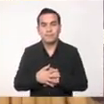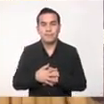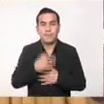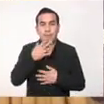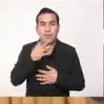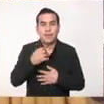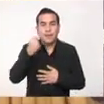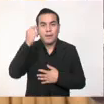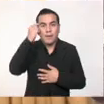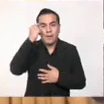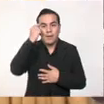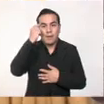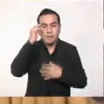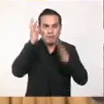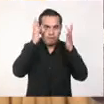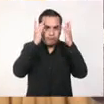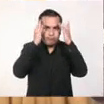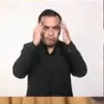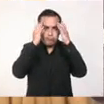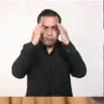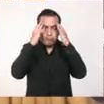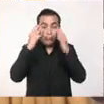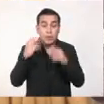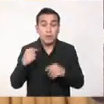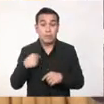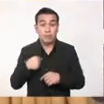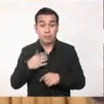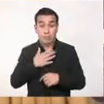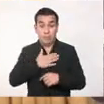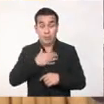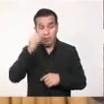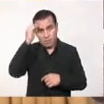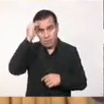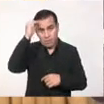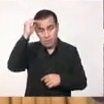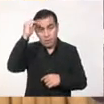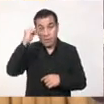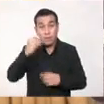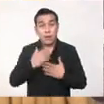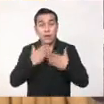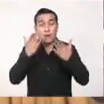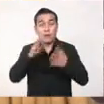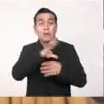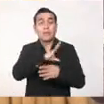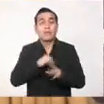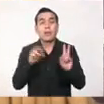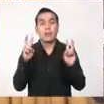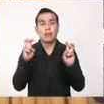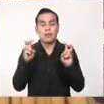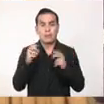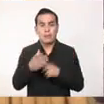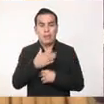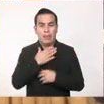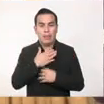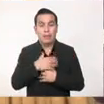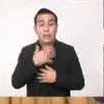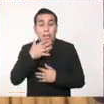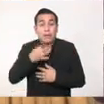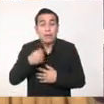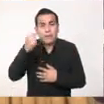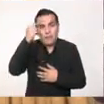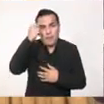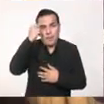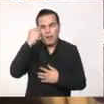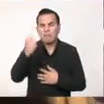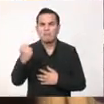Y yo creo que esta es un poco la preocupación. Y nuestro objetivo es ayudar a El Salvador en estos temas. Y yo creo que